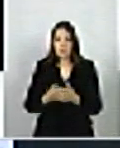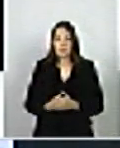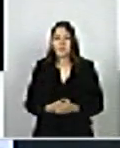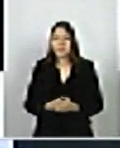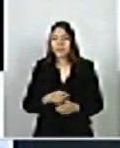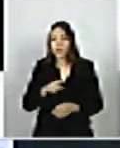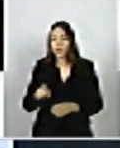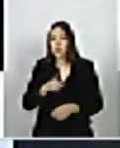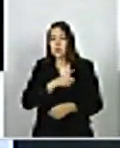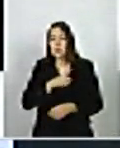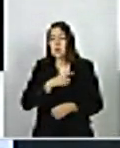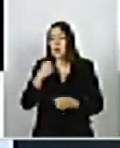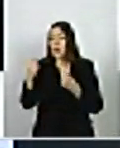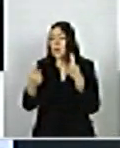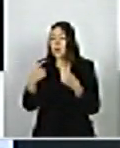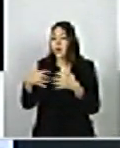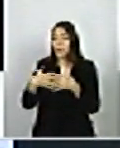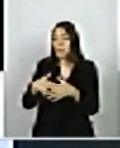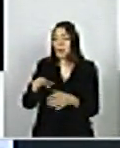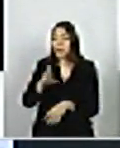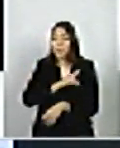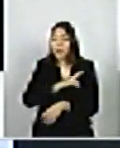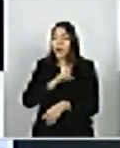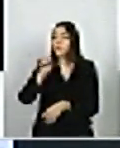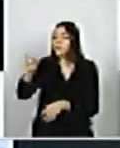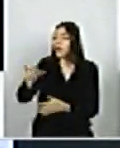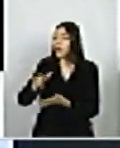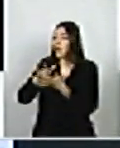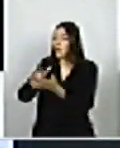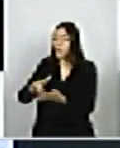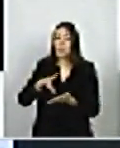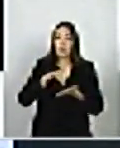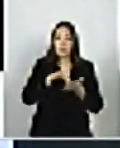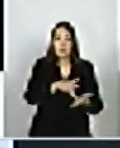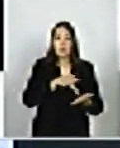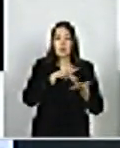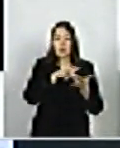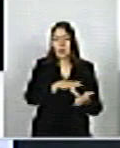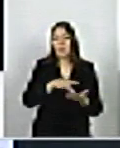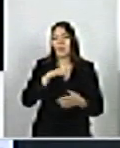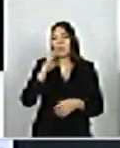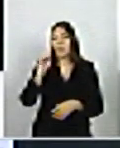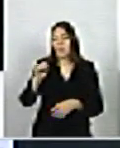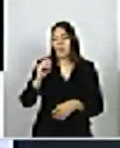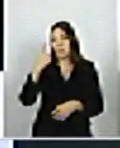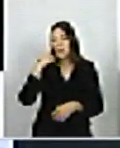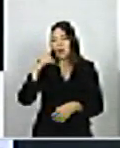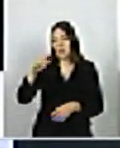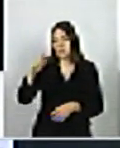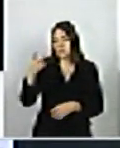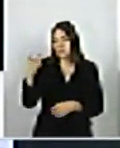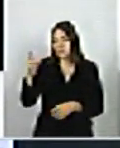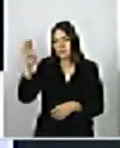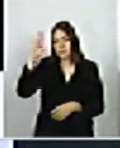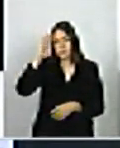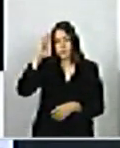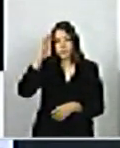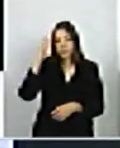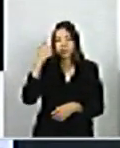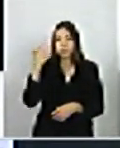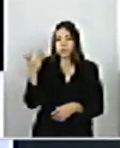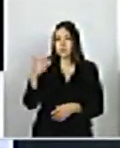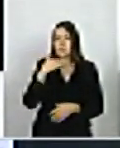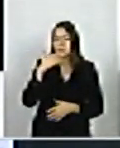los intereses privados, y concesión a la enorme corrupción que genera la